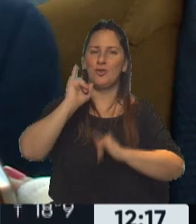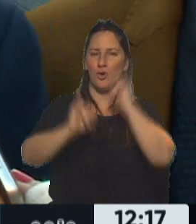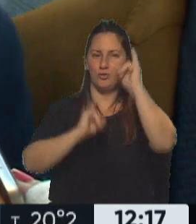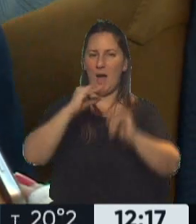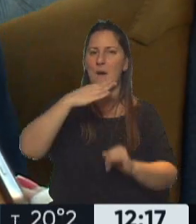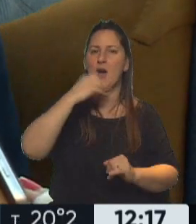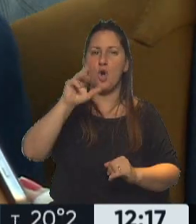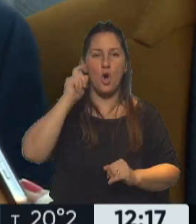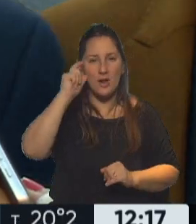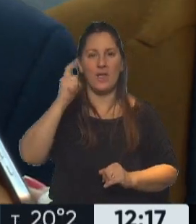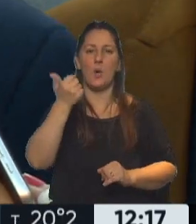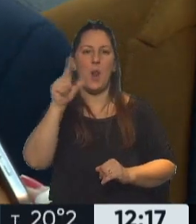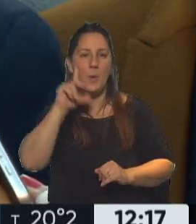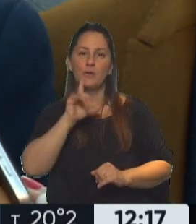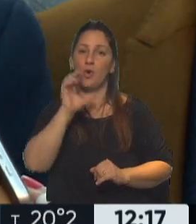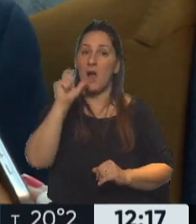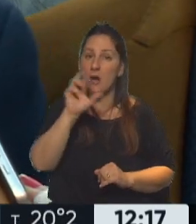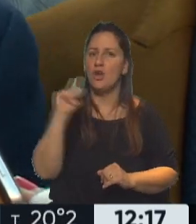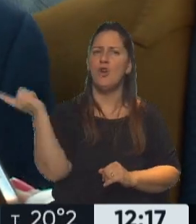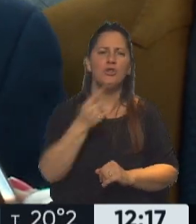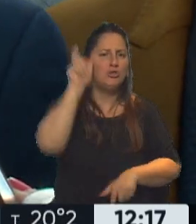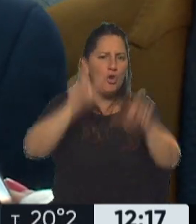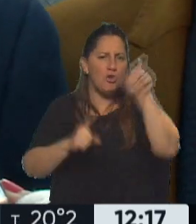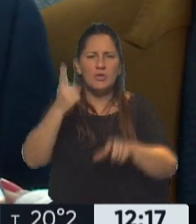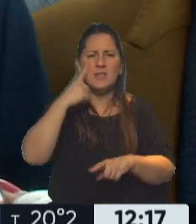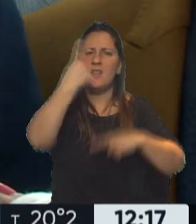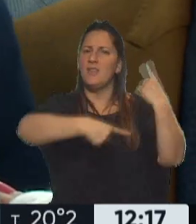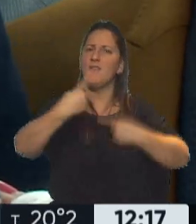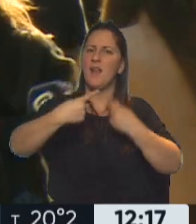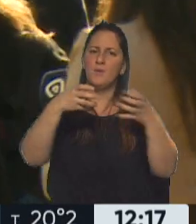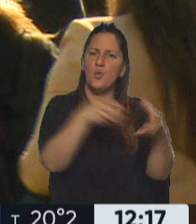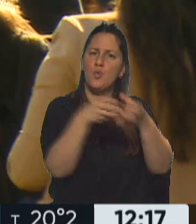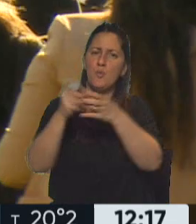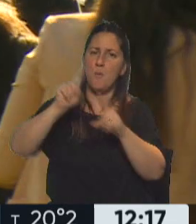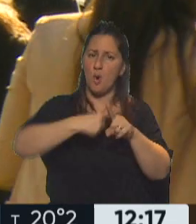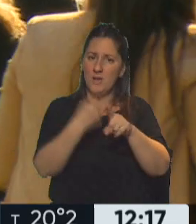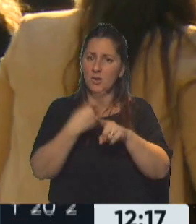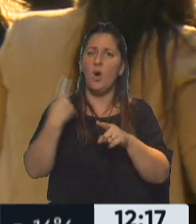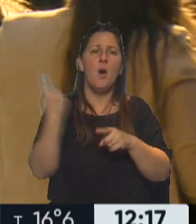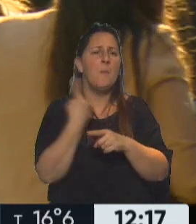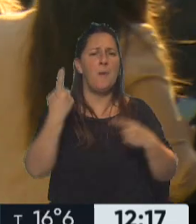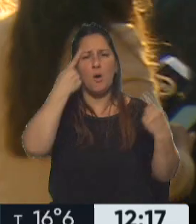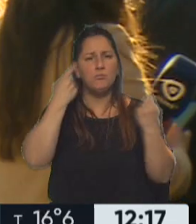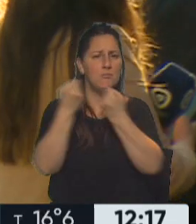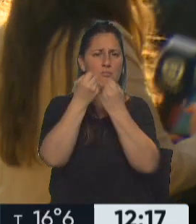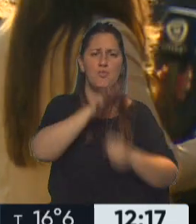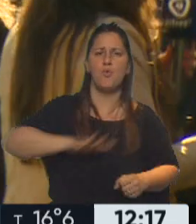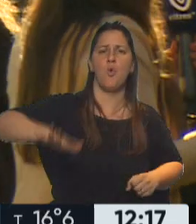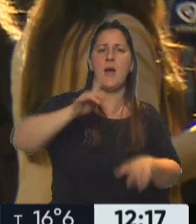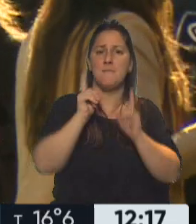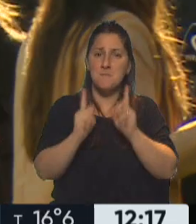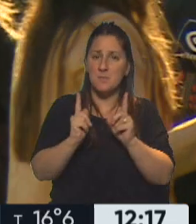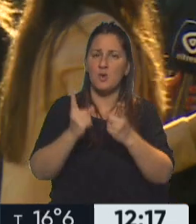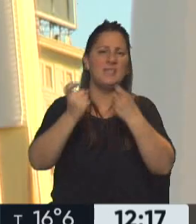lo decimos con Alberto, con Carlos, todos los intendentes que somos de distintos partidos, pero que pertenecemos a una misma región.